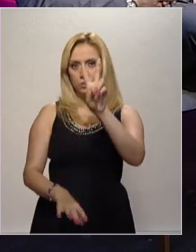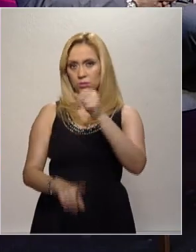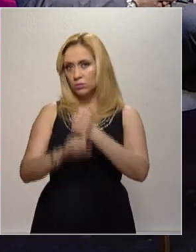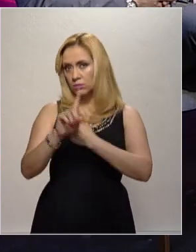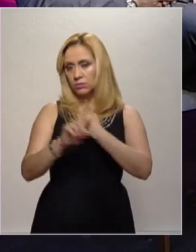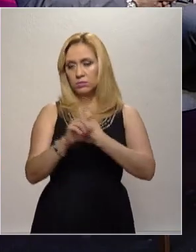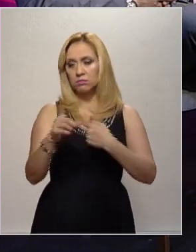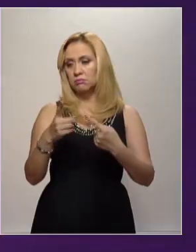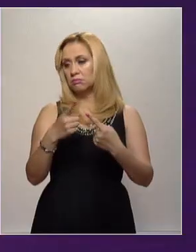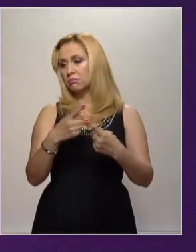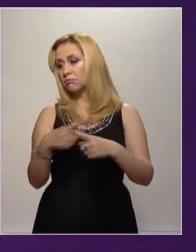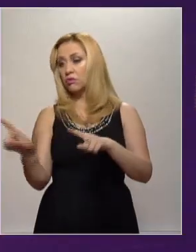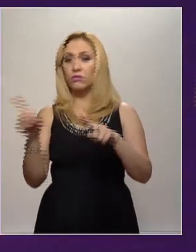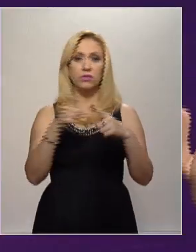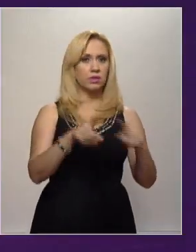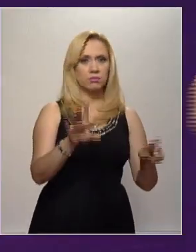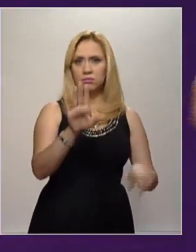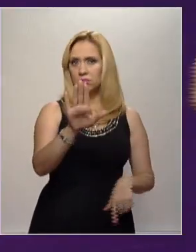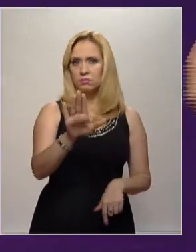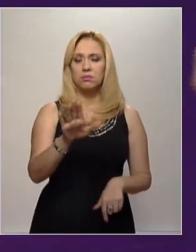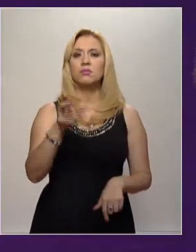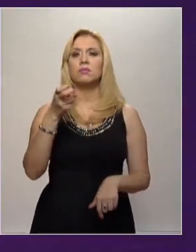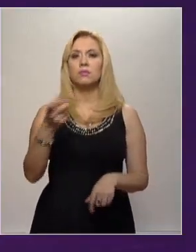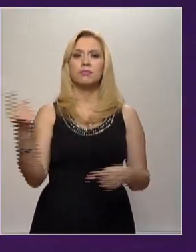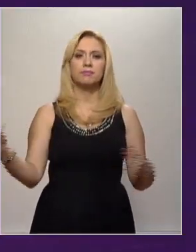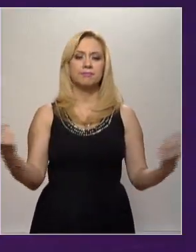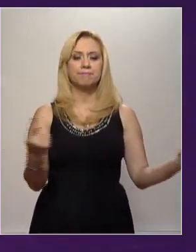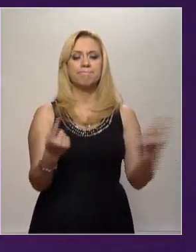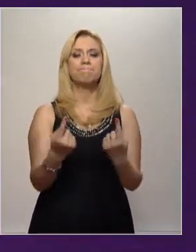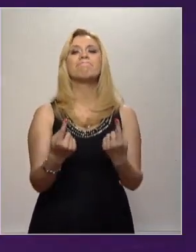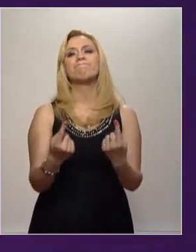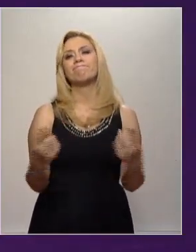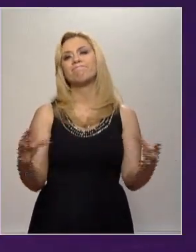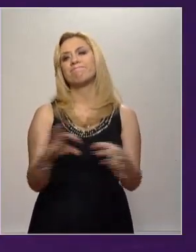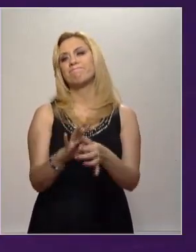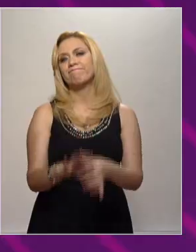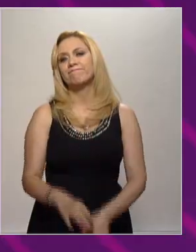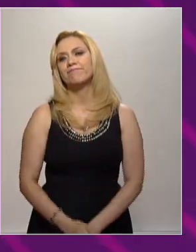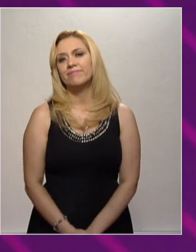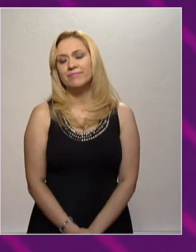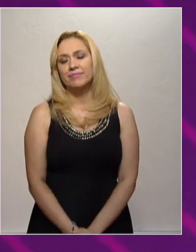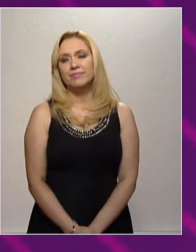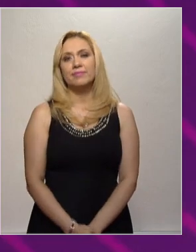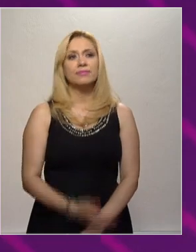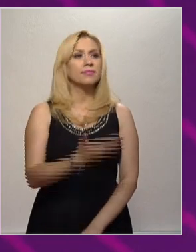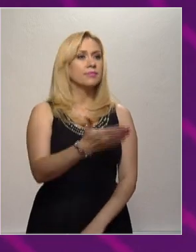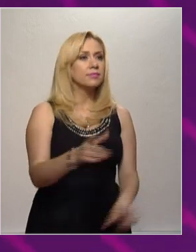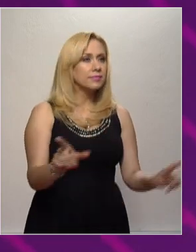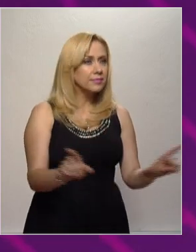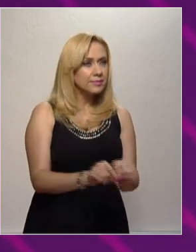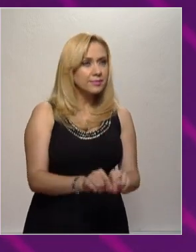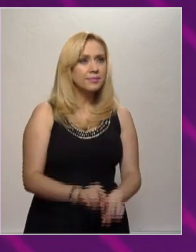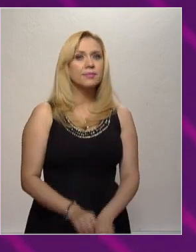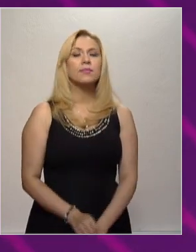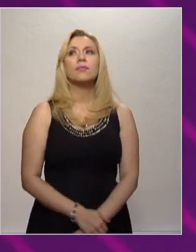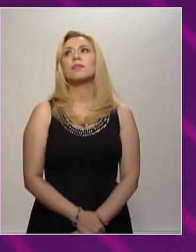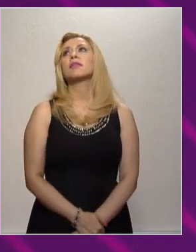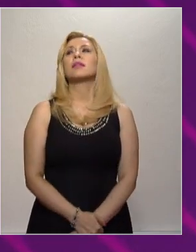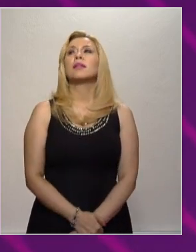son independientes y las explicaciones de uno y otro están entretejidas. Roberto, una conclusión muy breve, por favor.